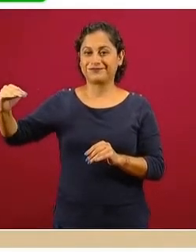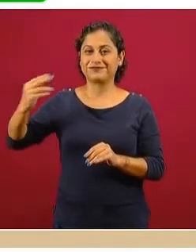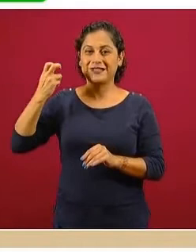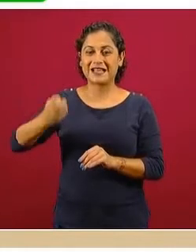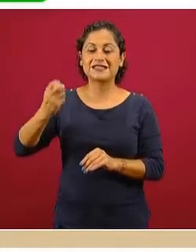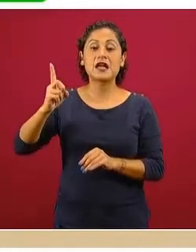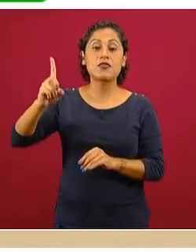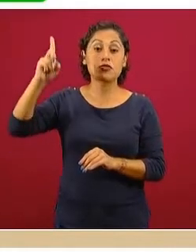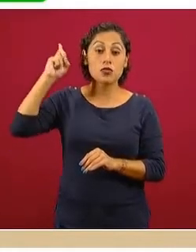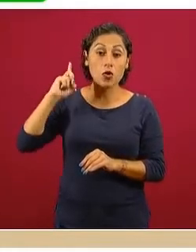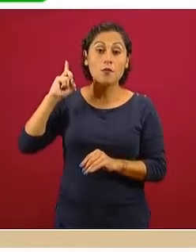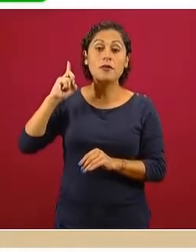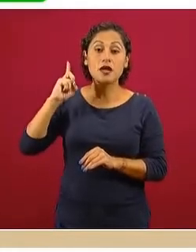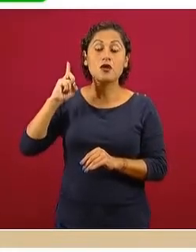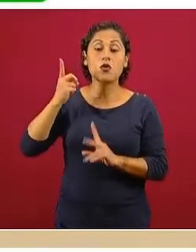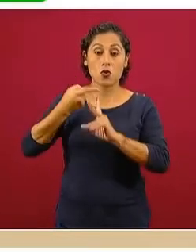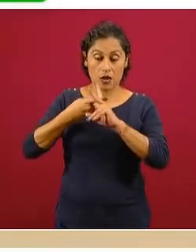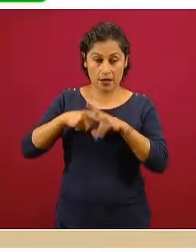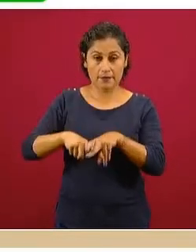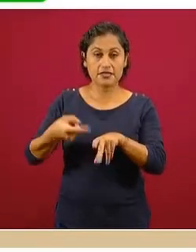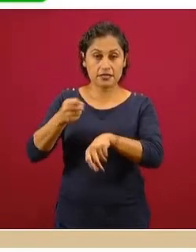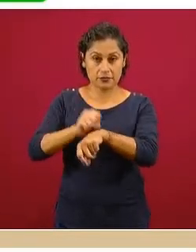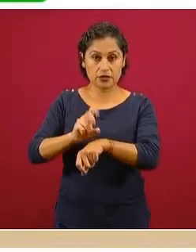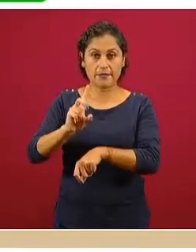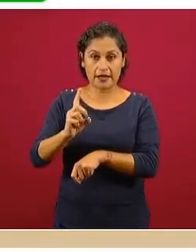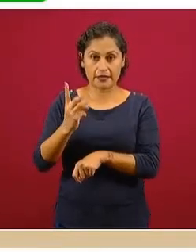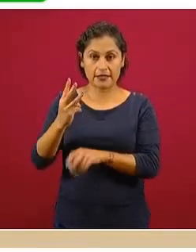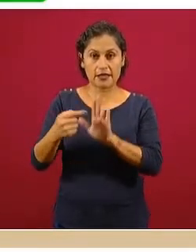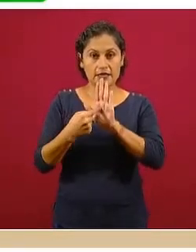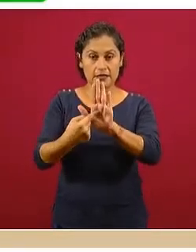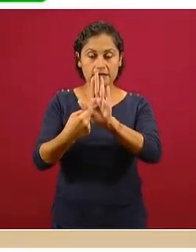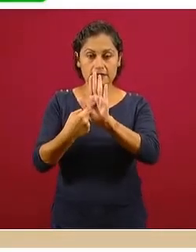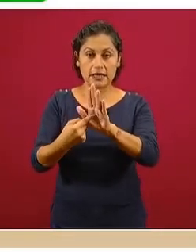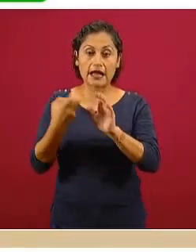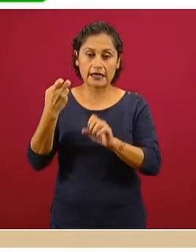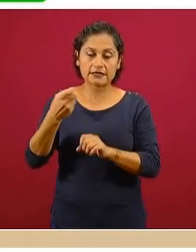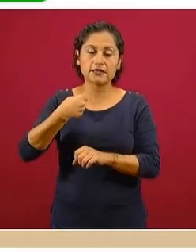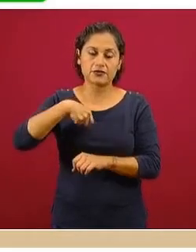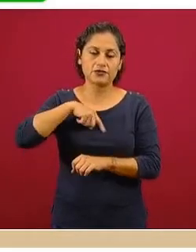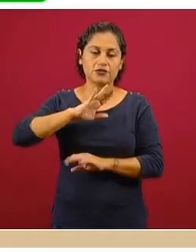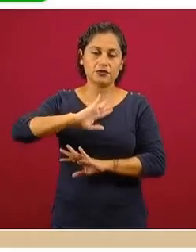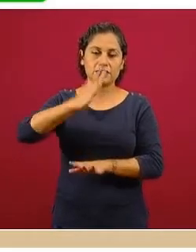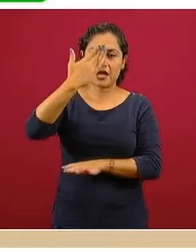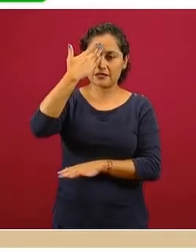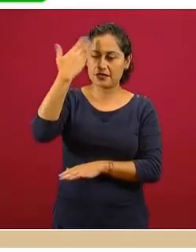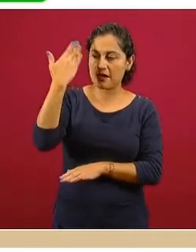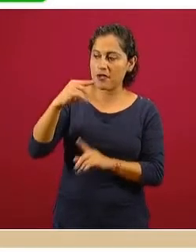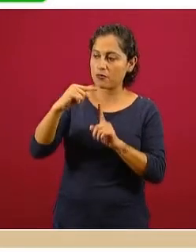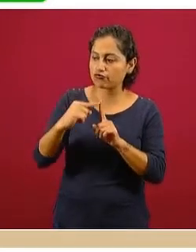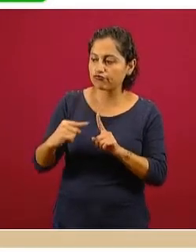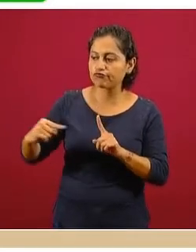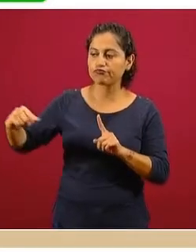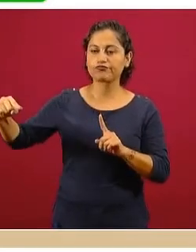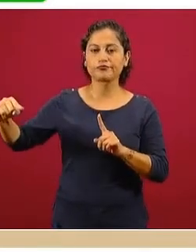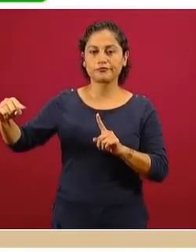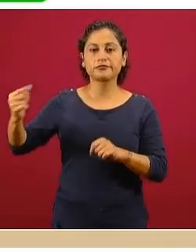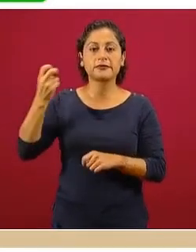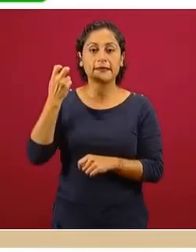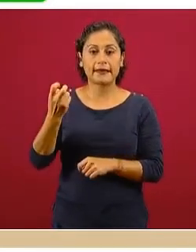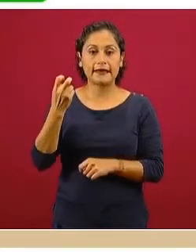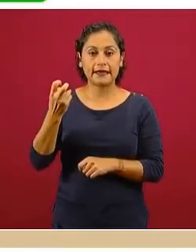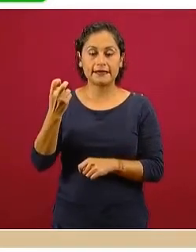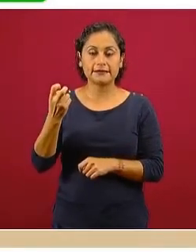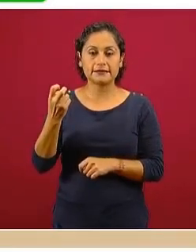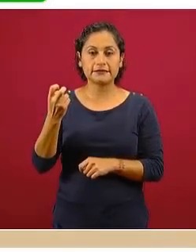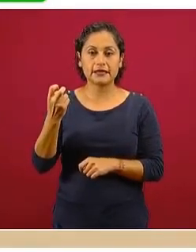iniciamos a graficar la semana 33, y bueno, lógicamente es una meseta que es el resultado de